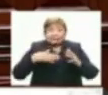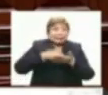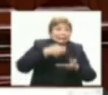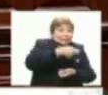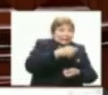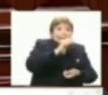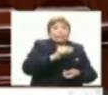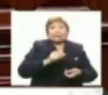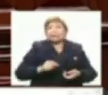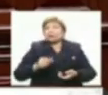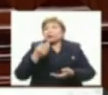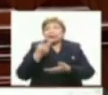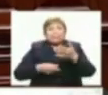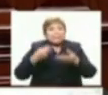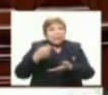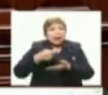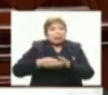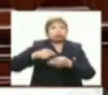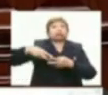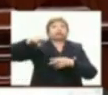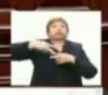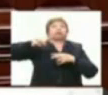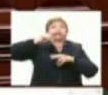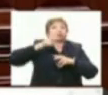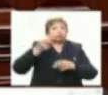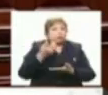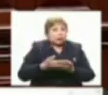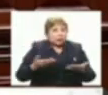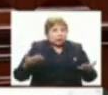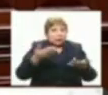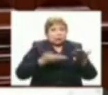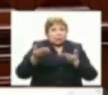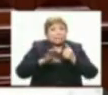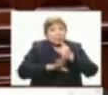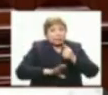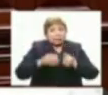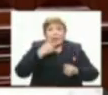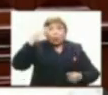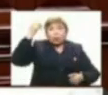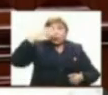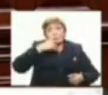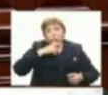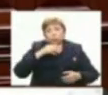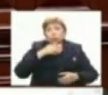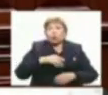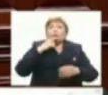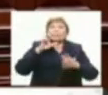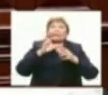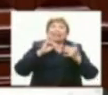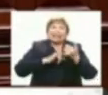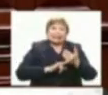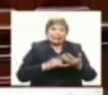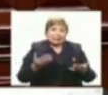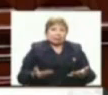sumas artificialmente elevadas por los bienes y servicios básicos, como ha sucedido con el gas